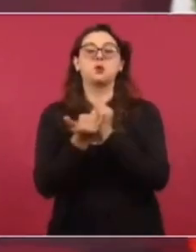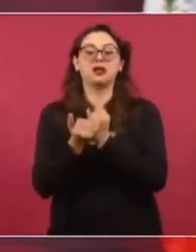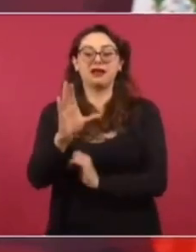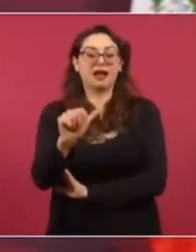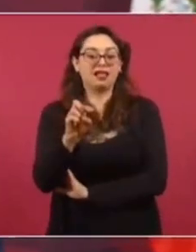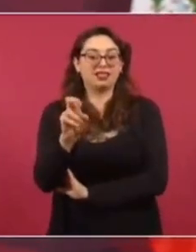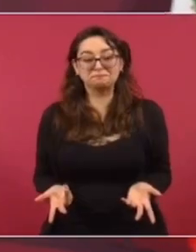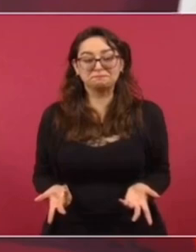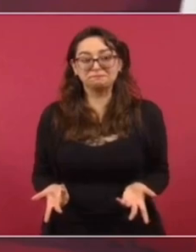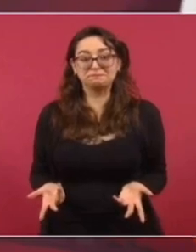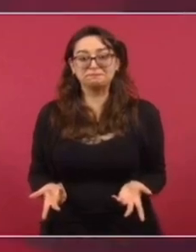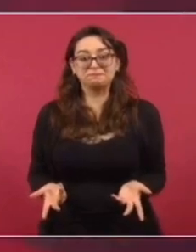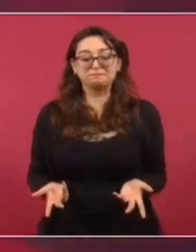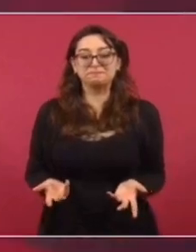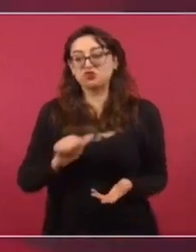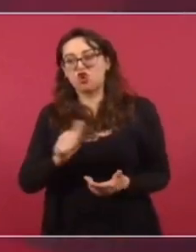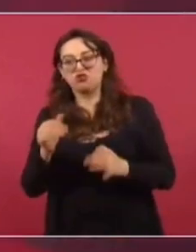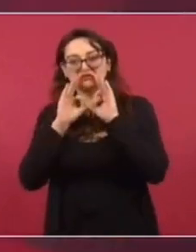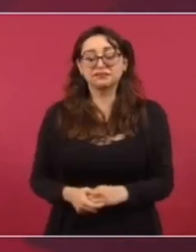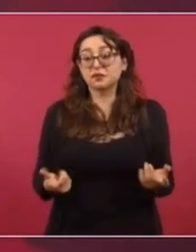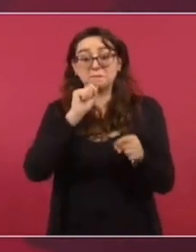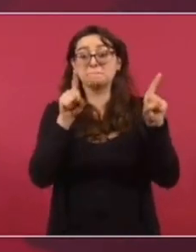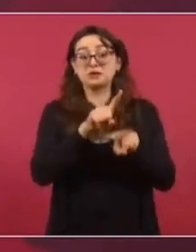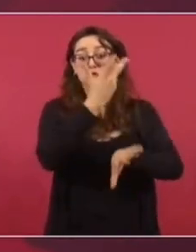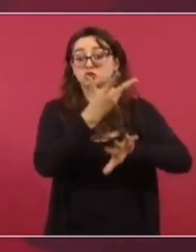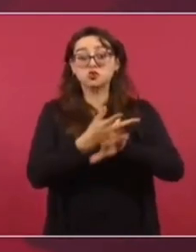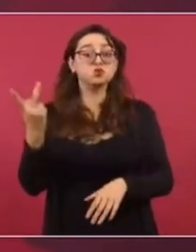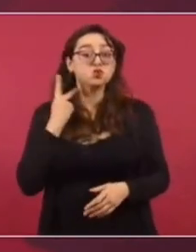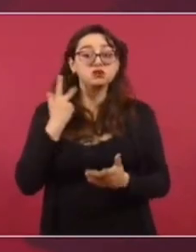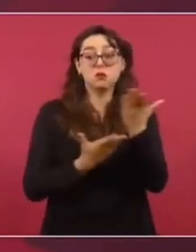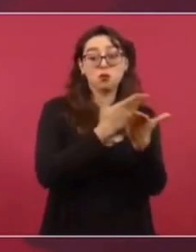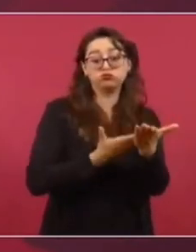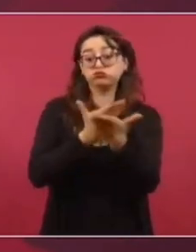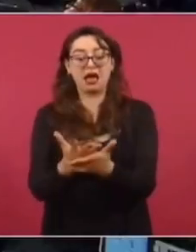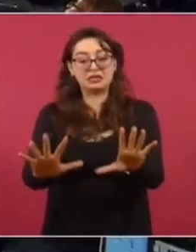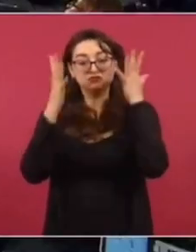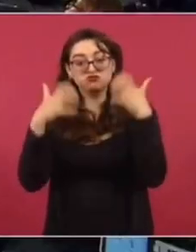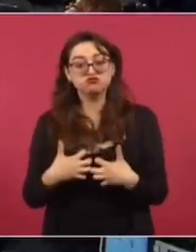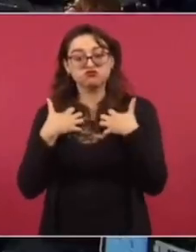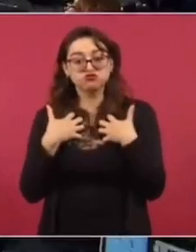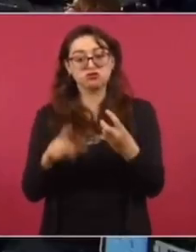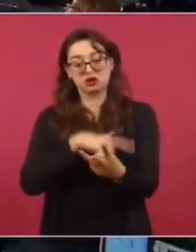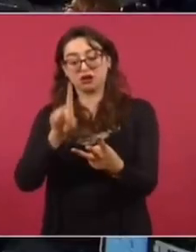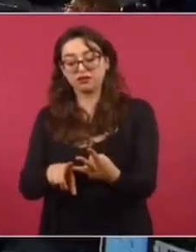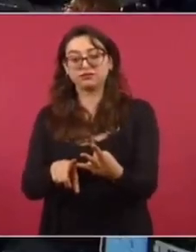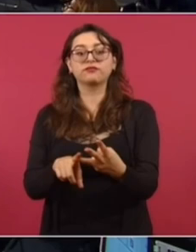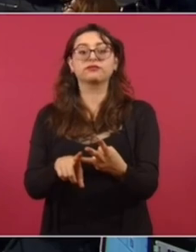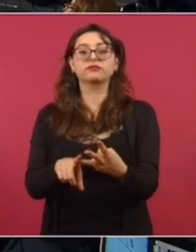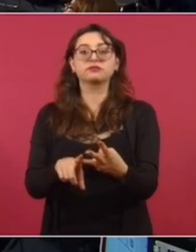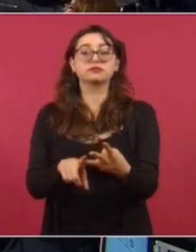Estados Unidos todas fracasadas que el plan Mérida el Rápido y furioso